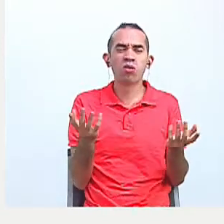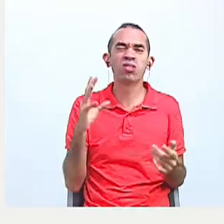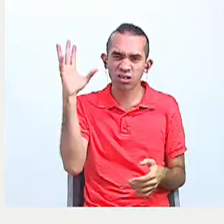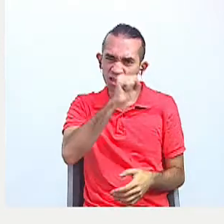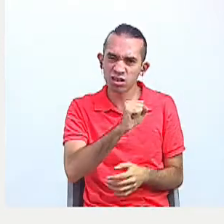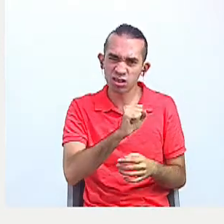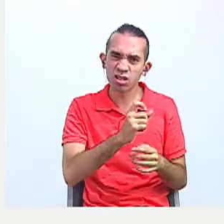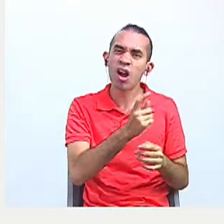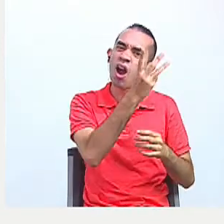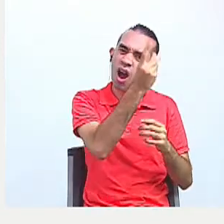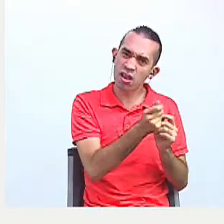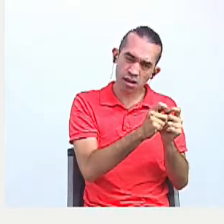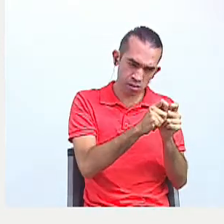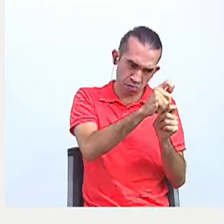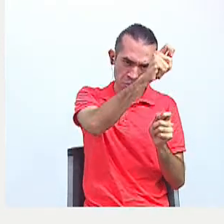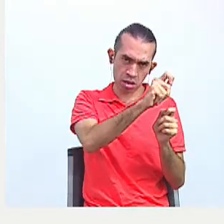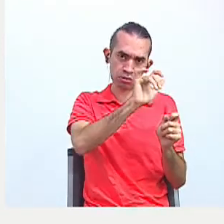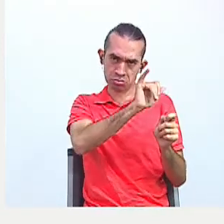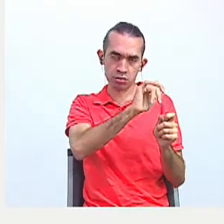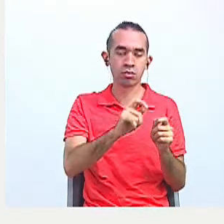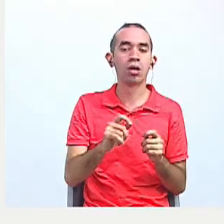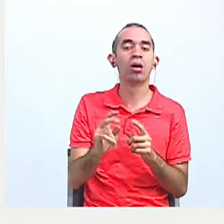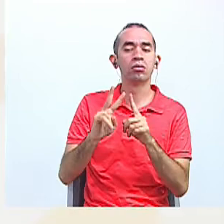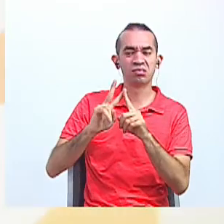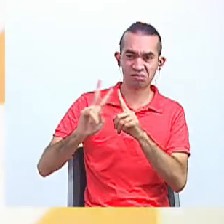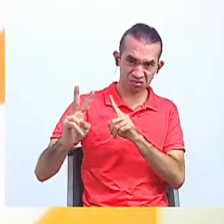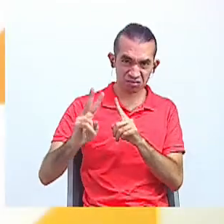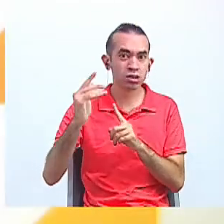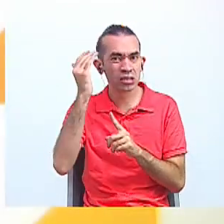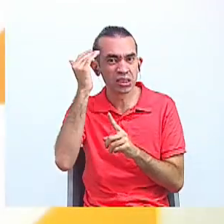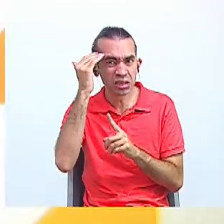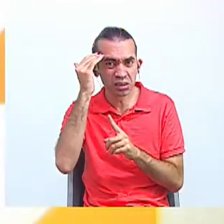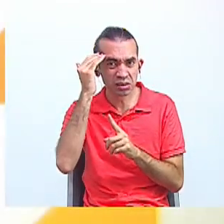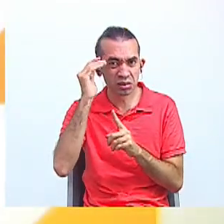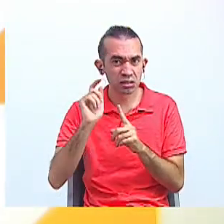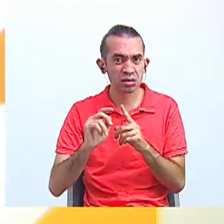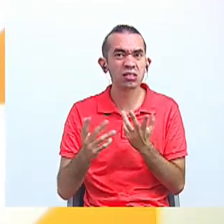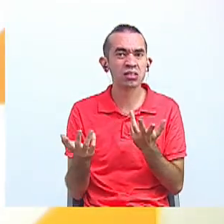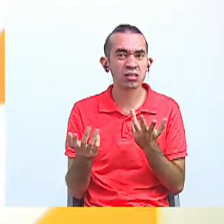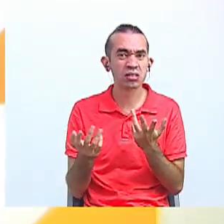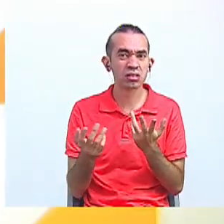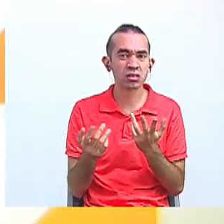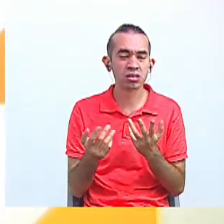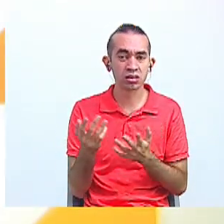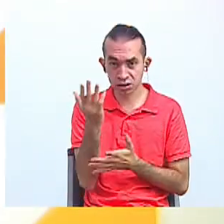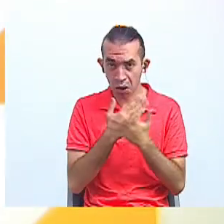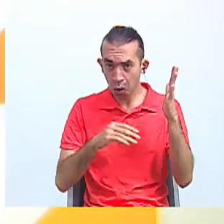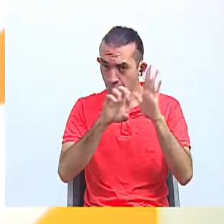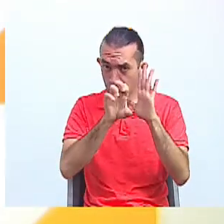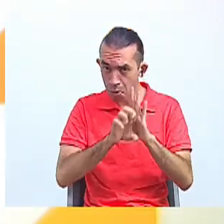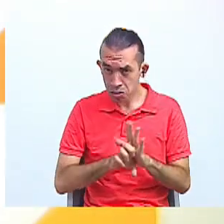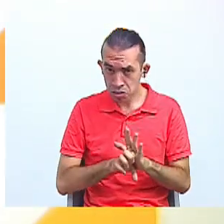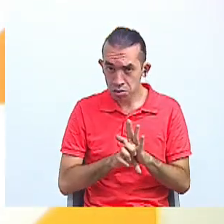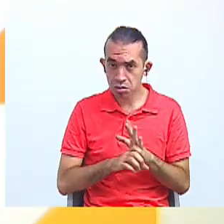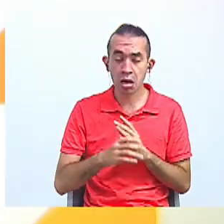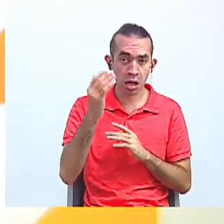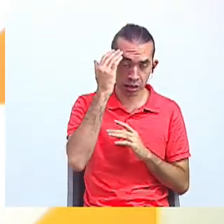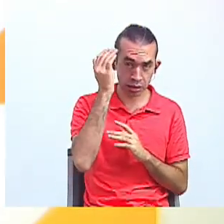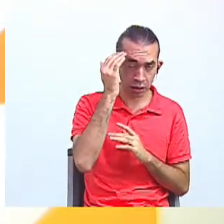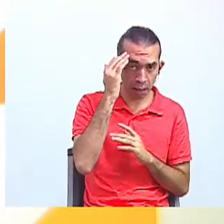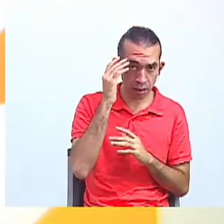de cantidades escalares y de cantidades vectoriales? ¿Saben algunos ejemplos? ¿Saben